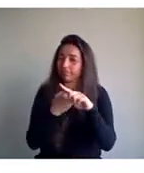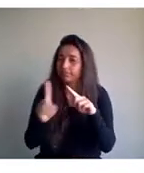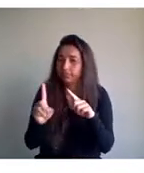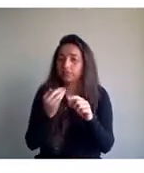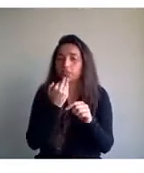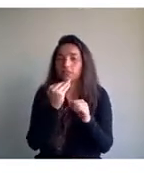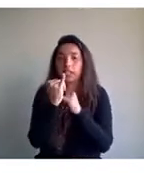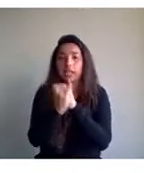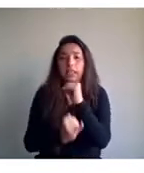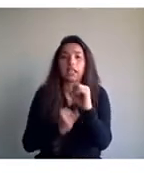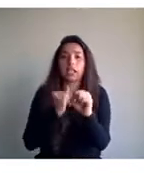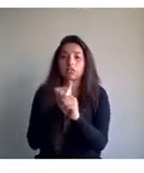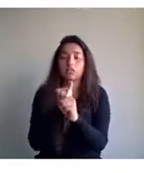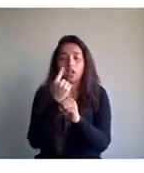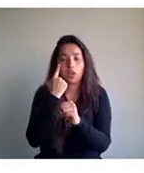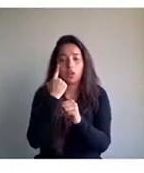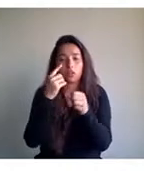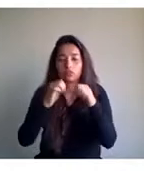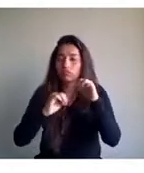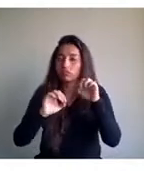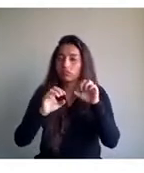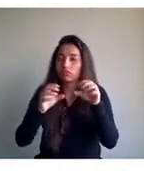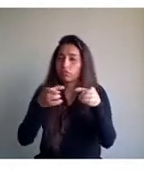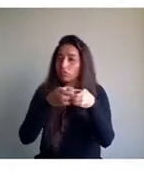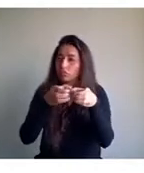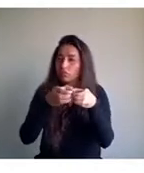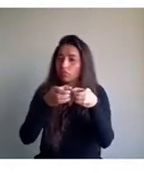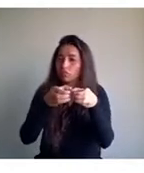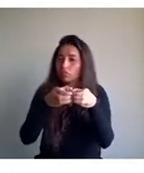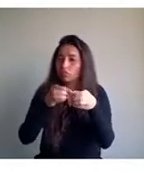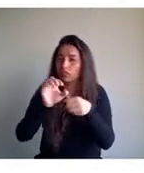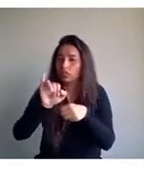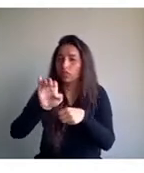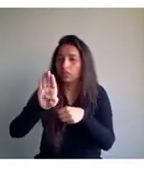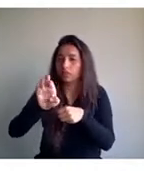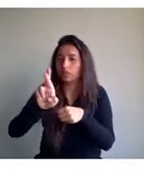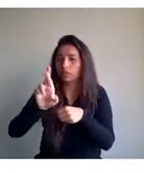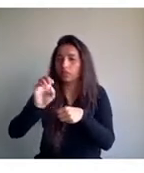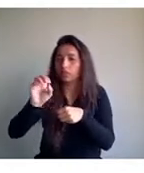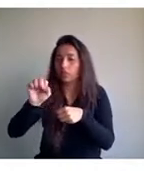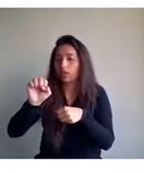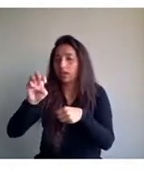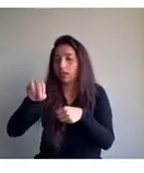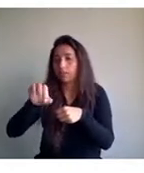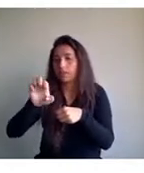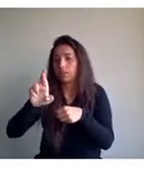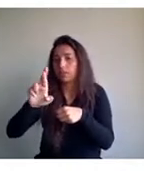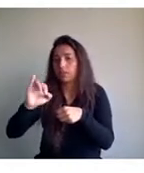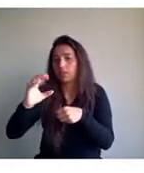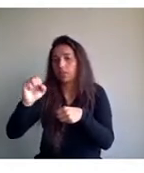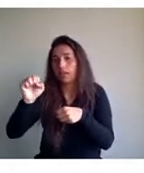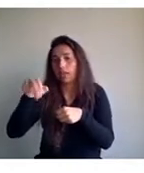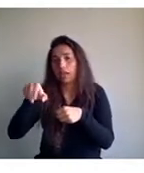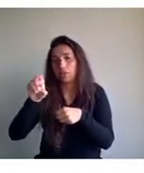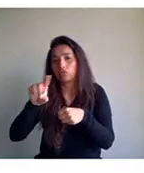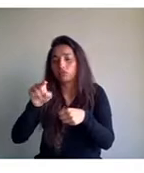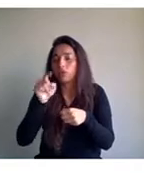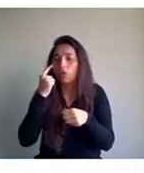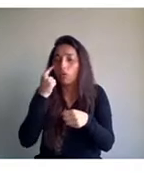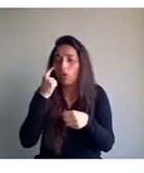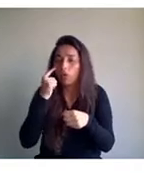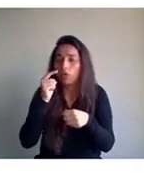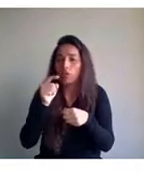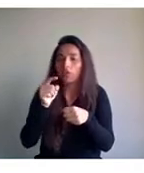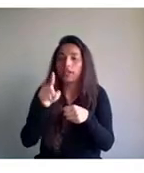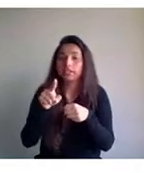ellos de origen iberoamericano cuya sede está en madrid que la organización iberoamericana de la seguridad social que creó